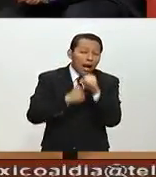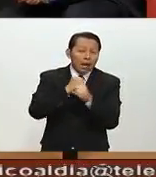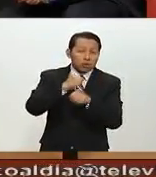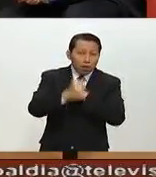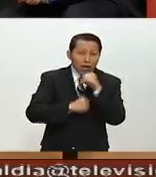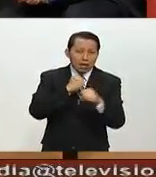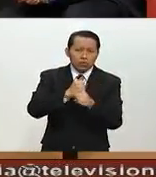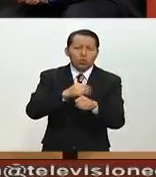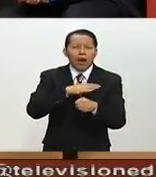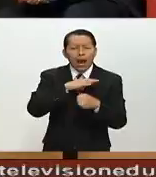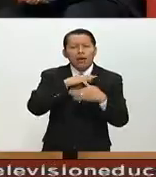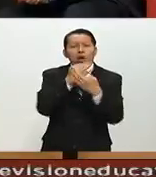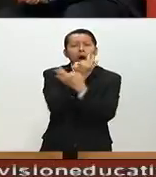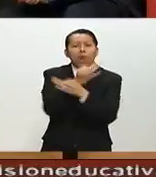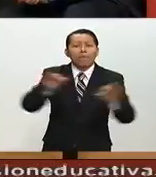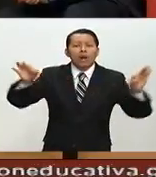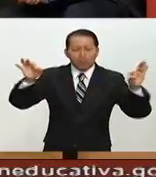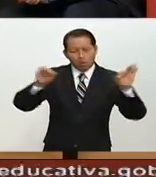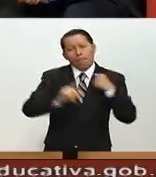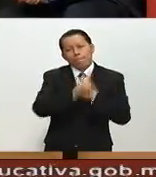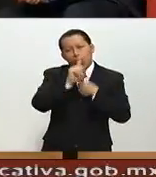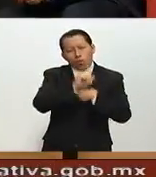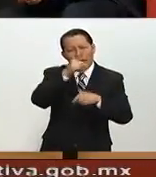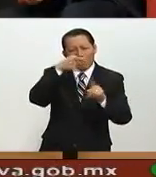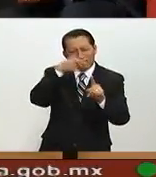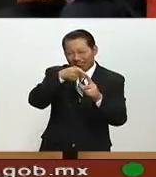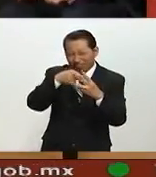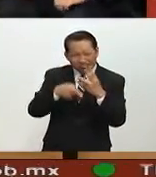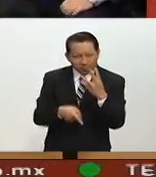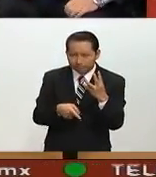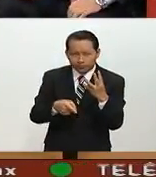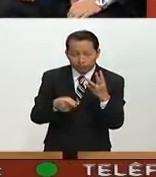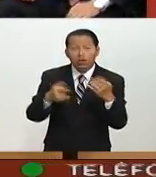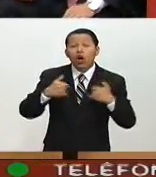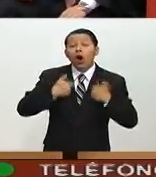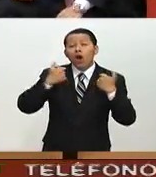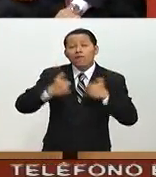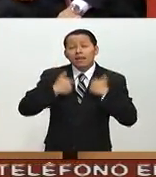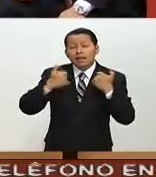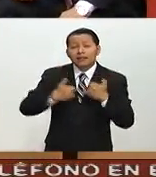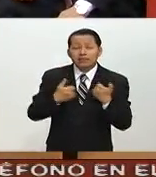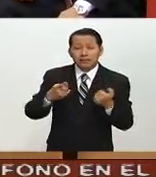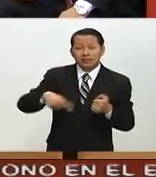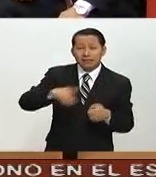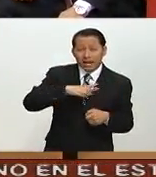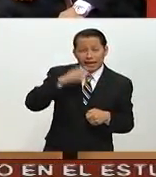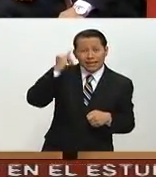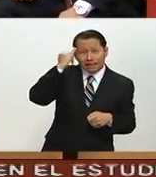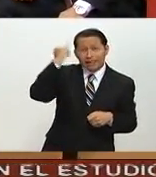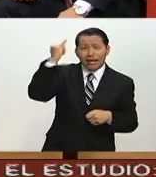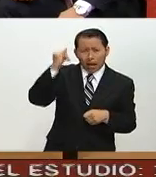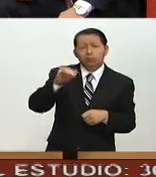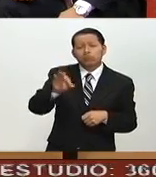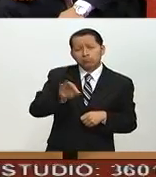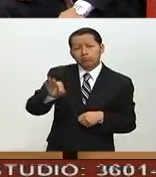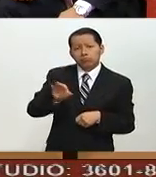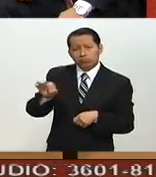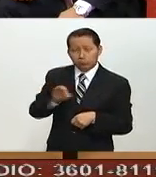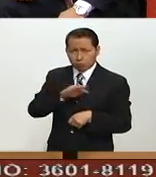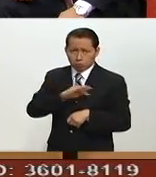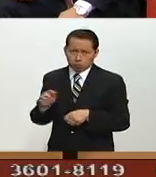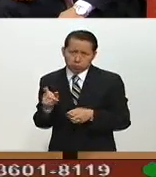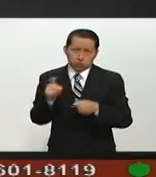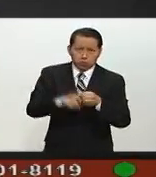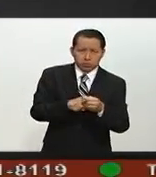en problemáticas específicas en las que buscamos jóvenes que no tengan nada más que una idea o que apenas estén empezando. Aplican a la convocatoria,